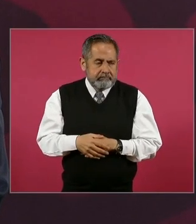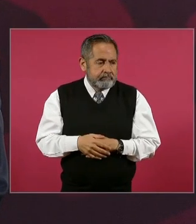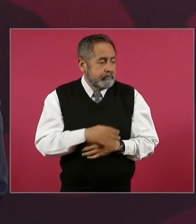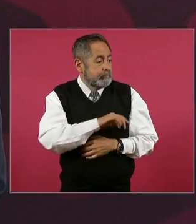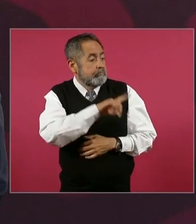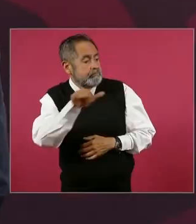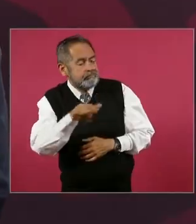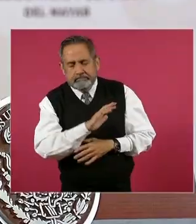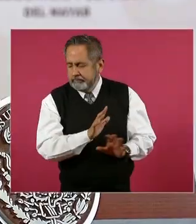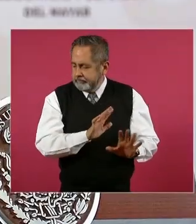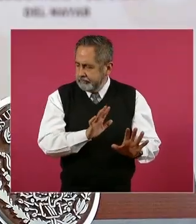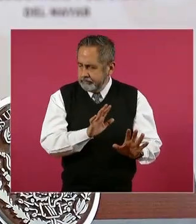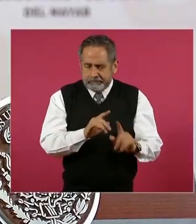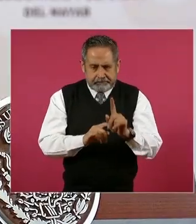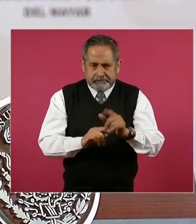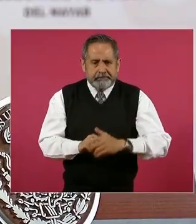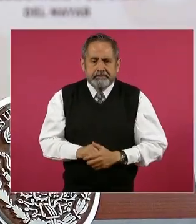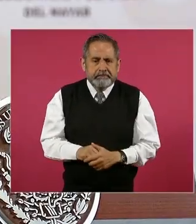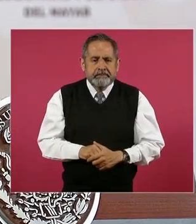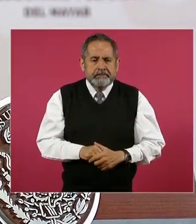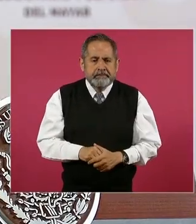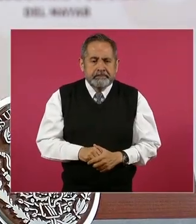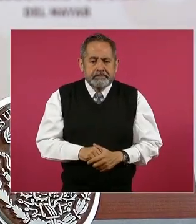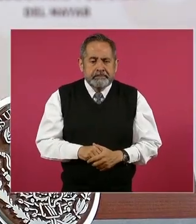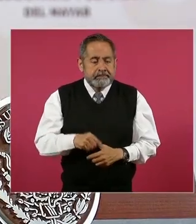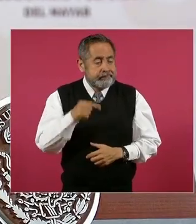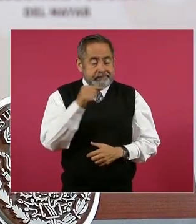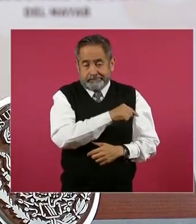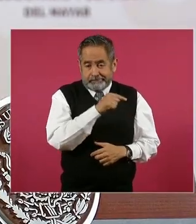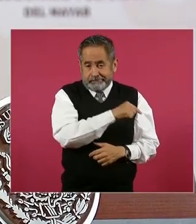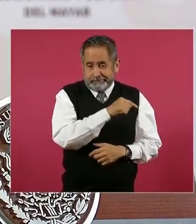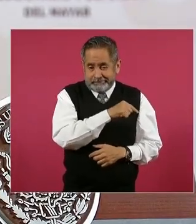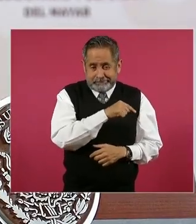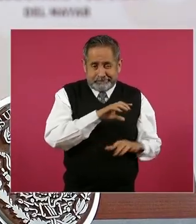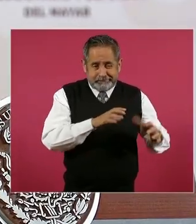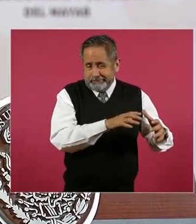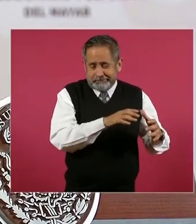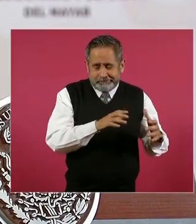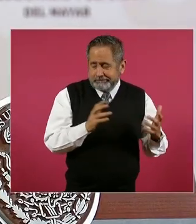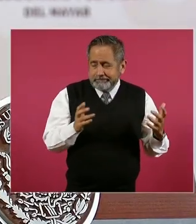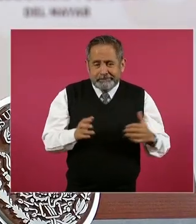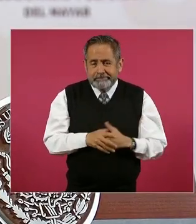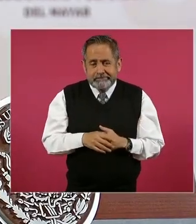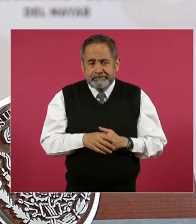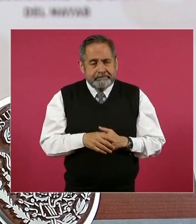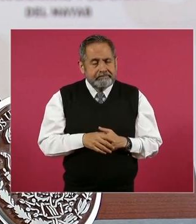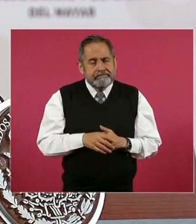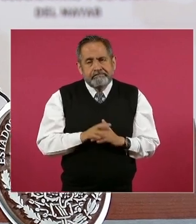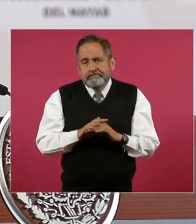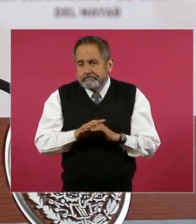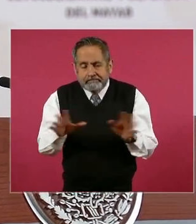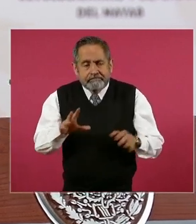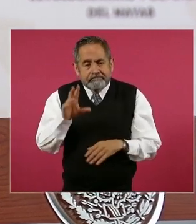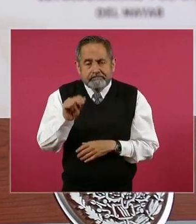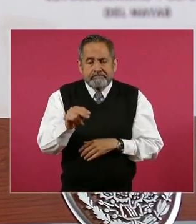quedamos nada de eso nada de esto hubiese